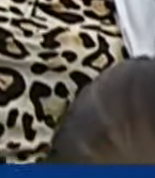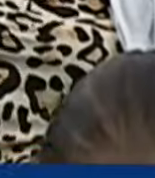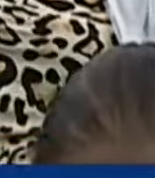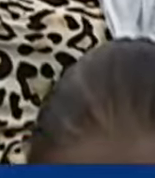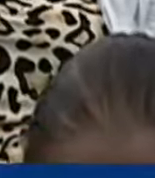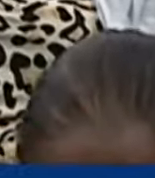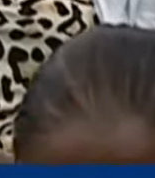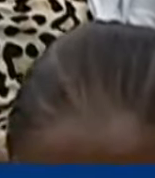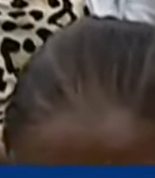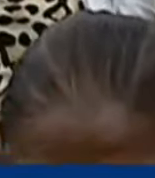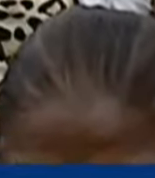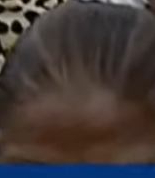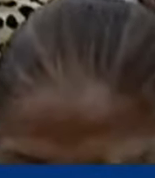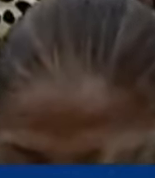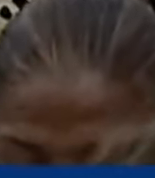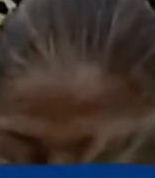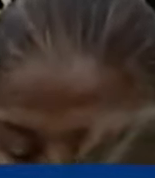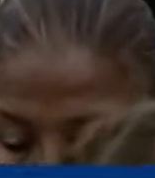la visión